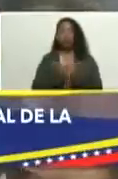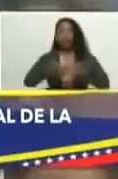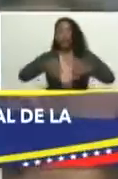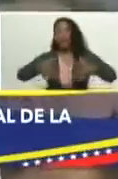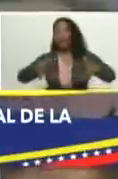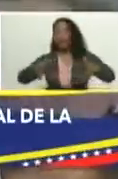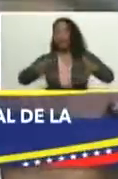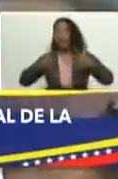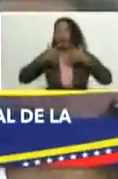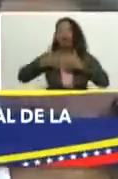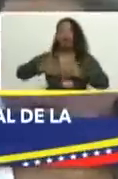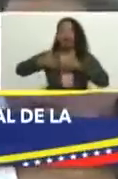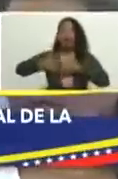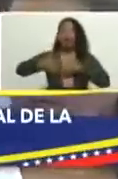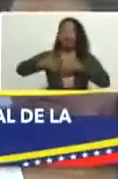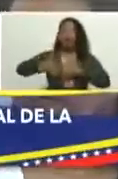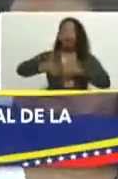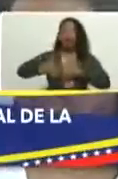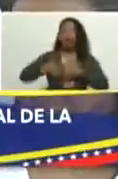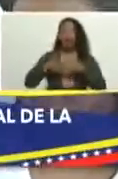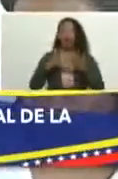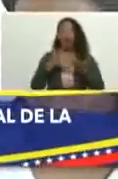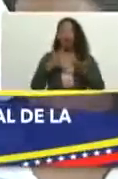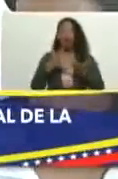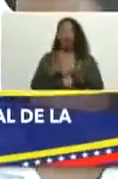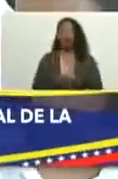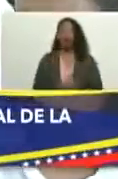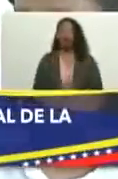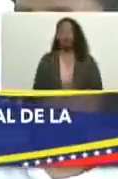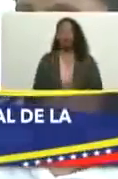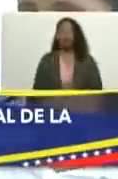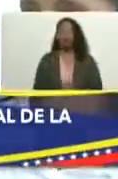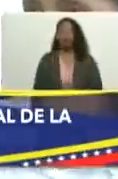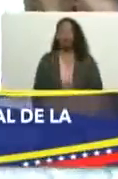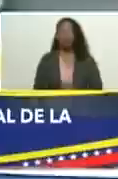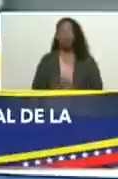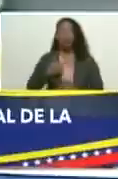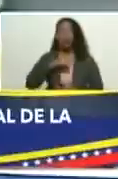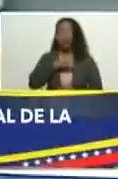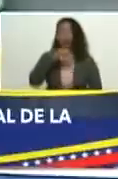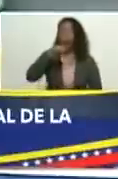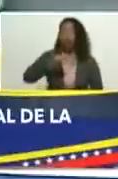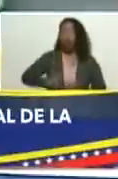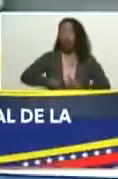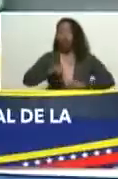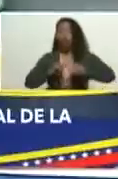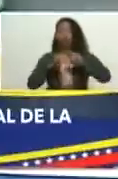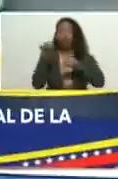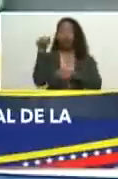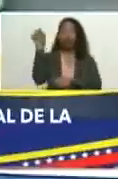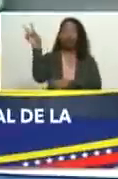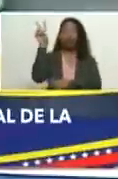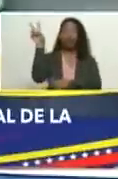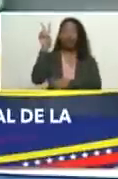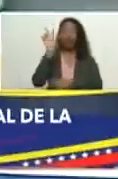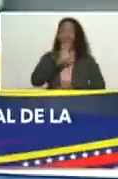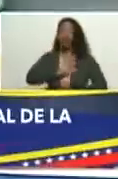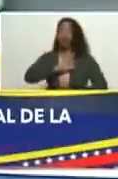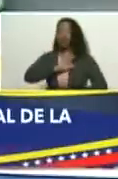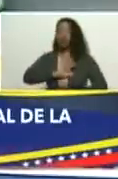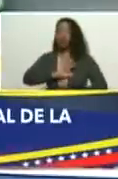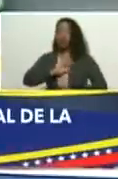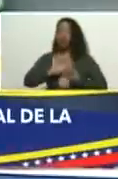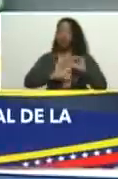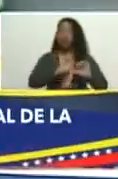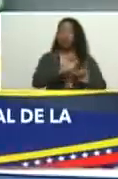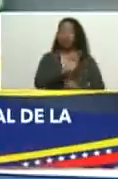las industrias, de las empresas. Nosotros estamos construyendo en Venezuela el socialismo del